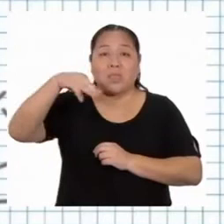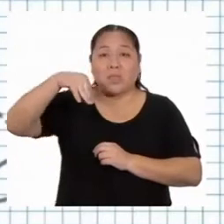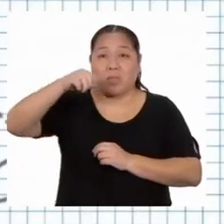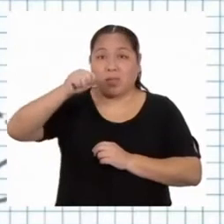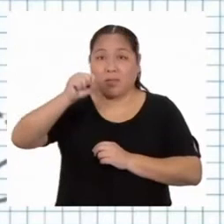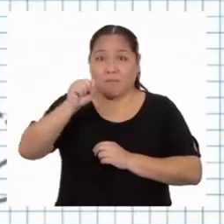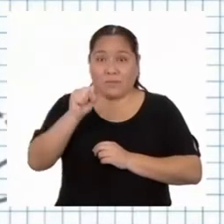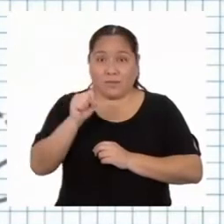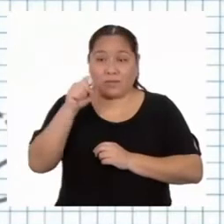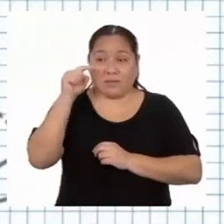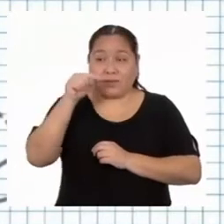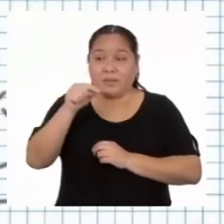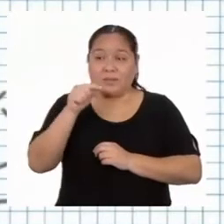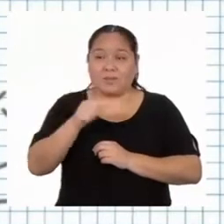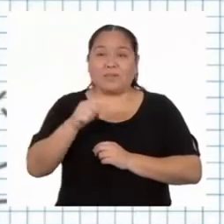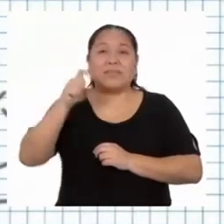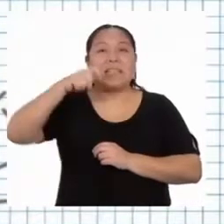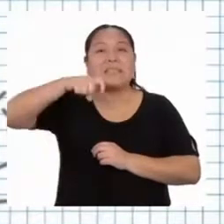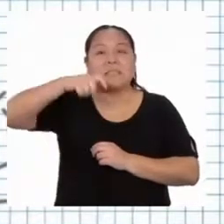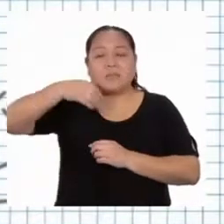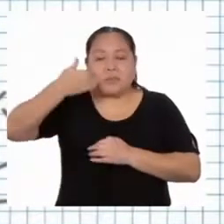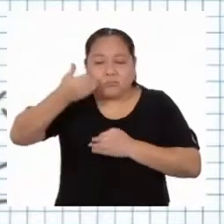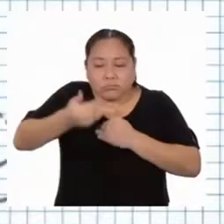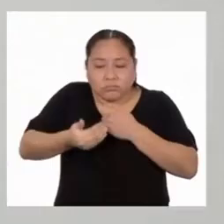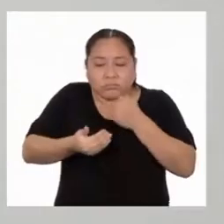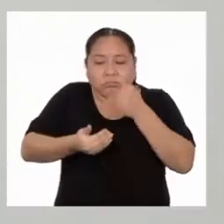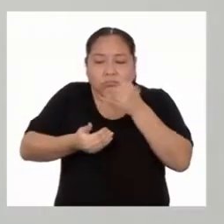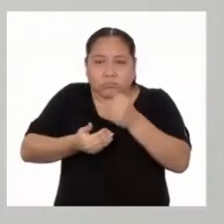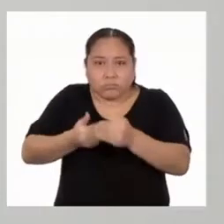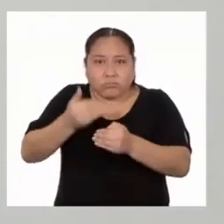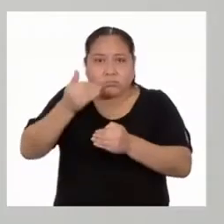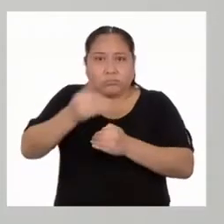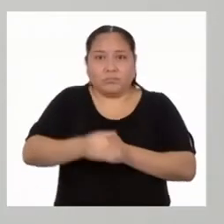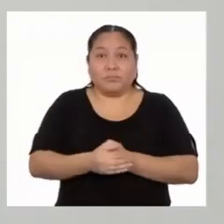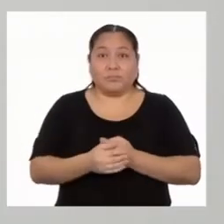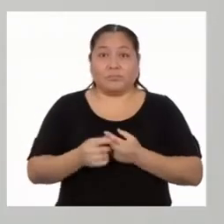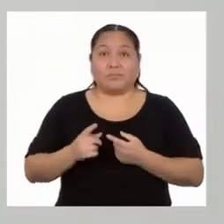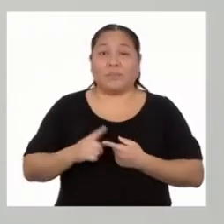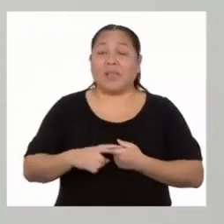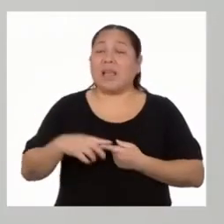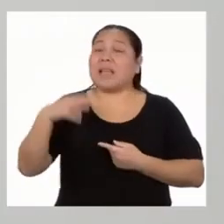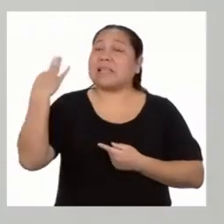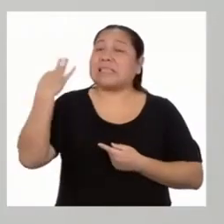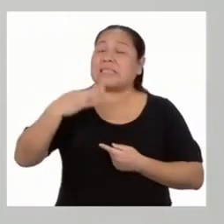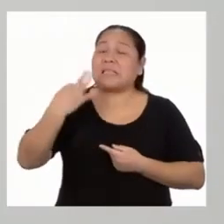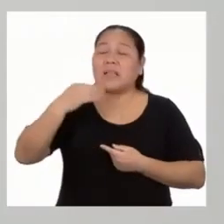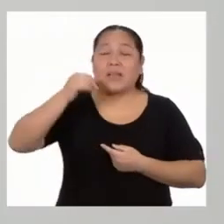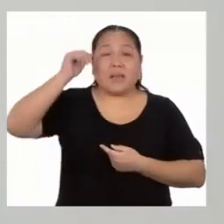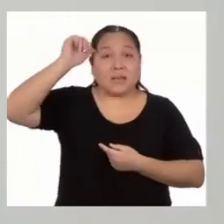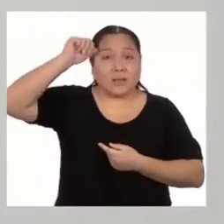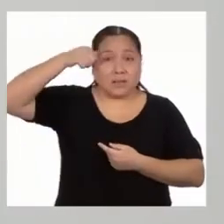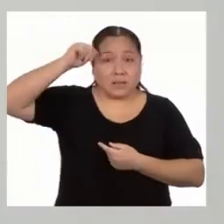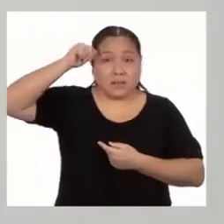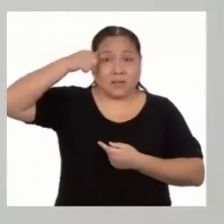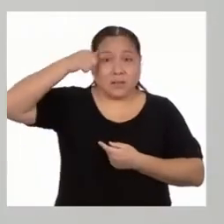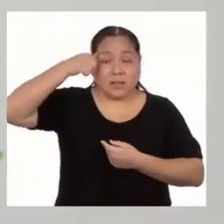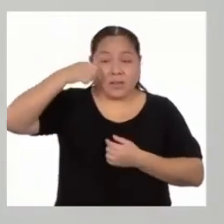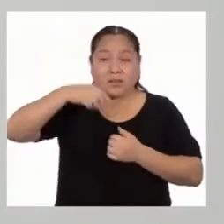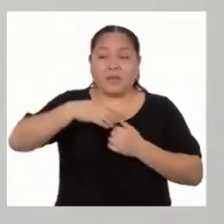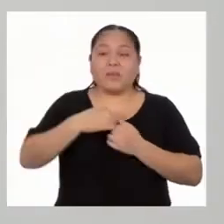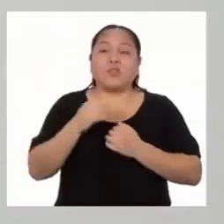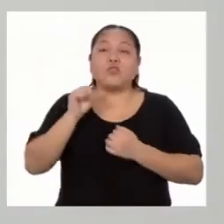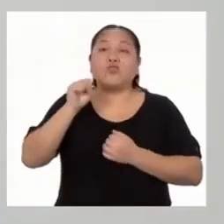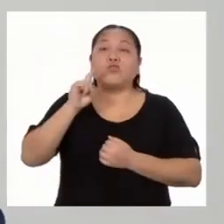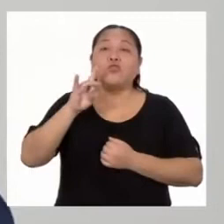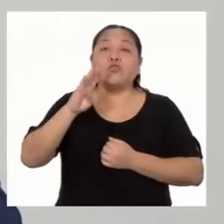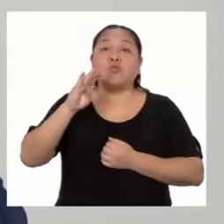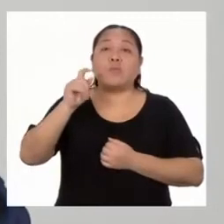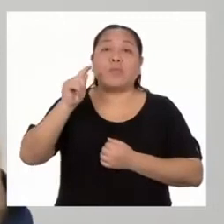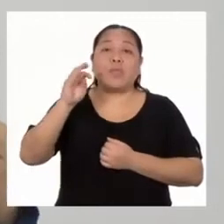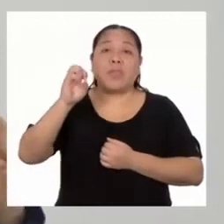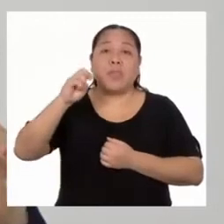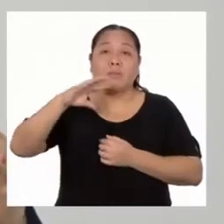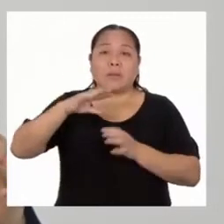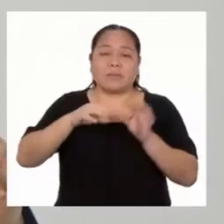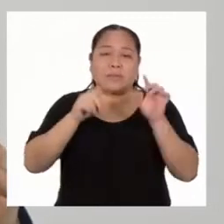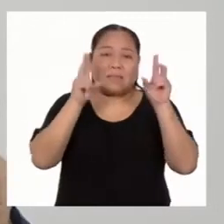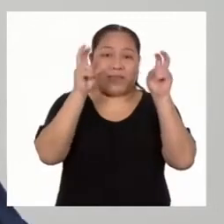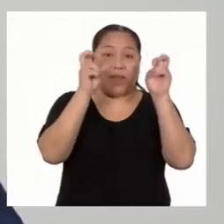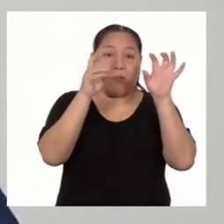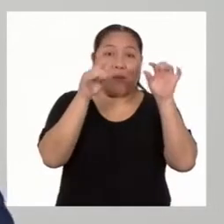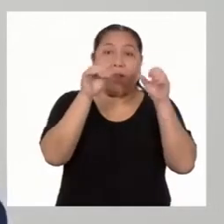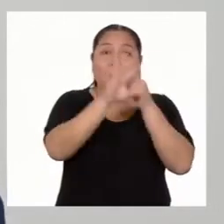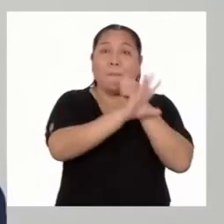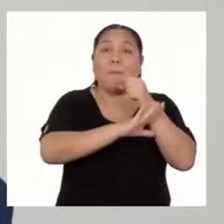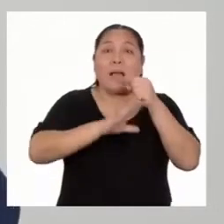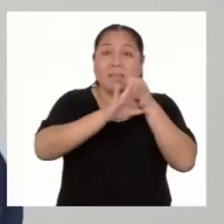seguir los siguientes pasos. Siempre recordar que los subtemas se desprenden del tema